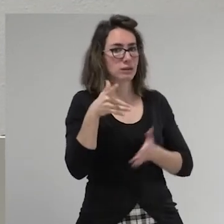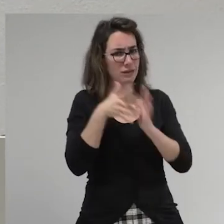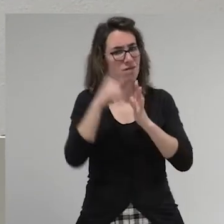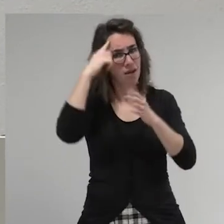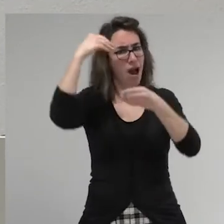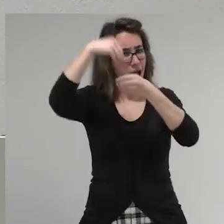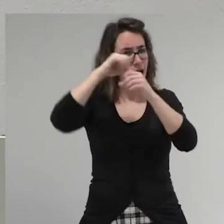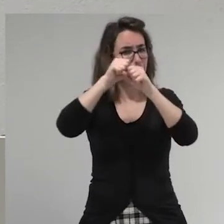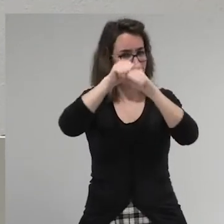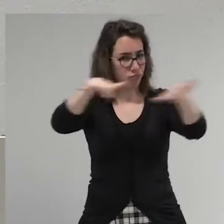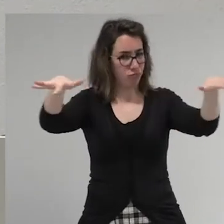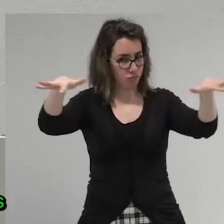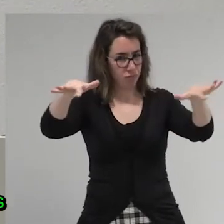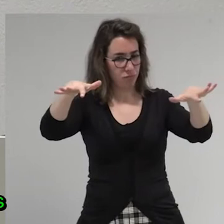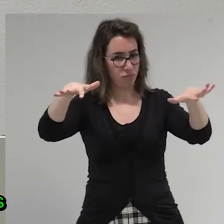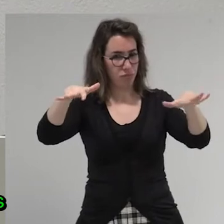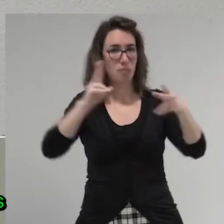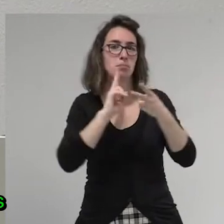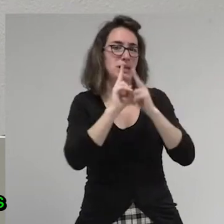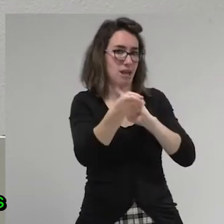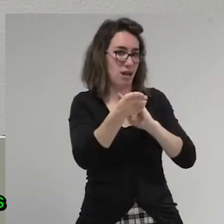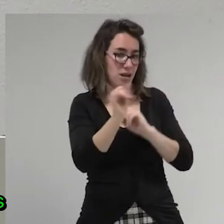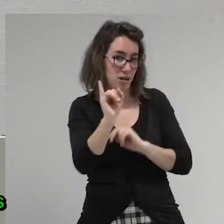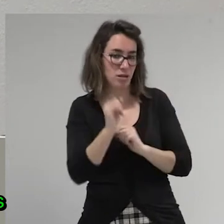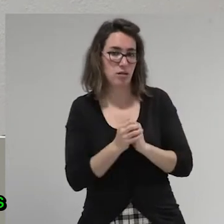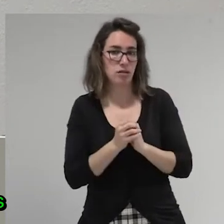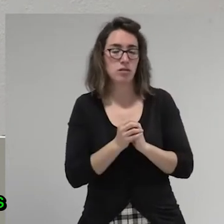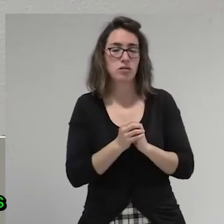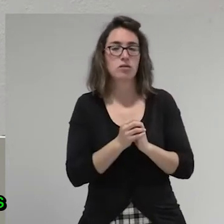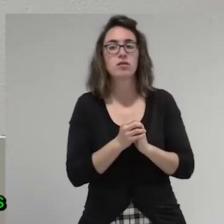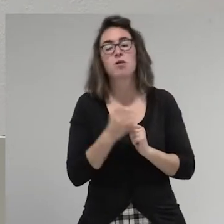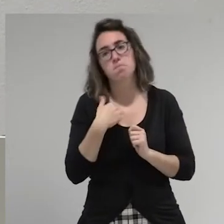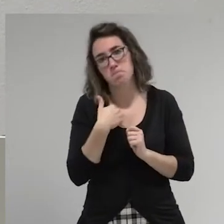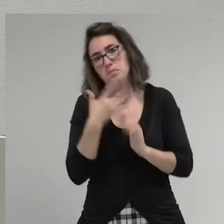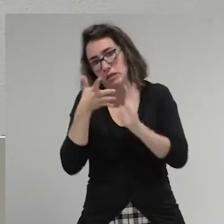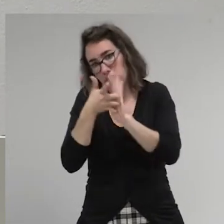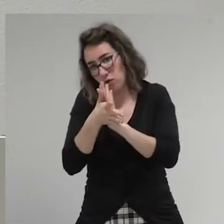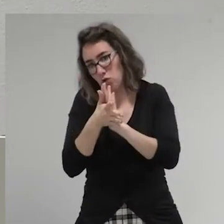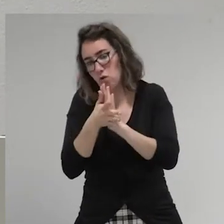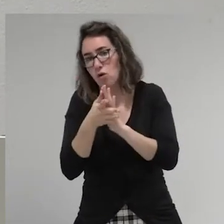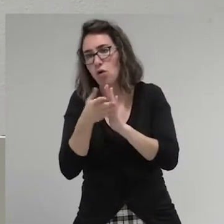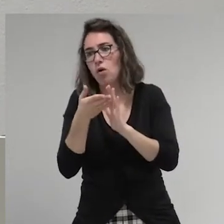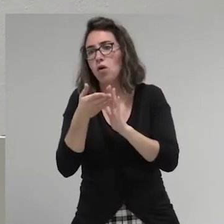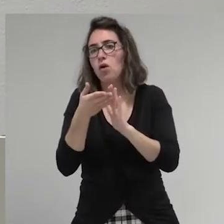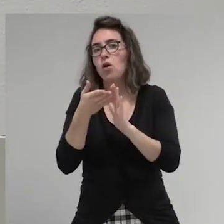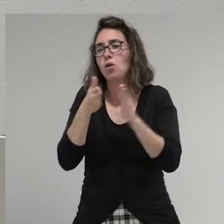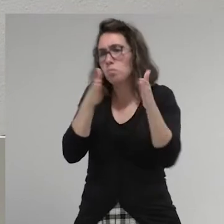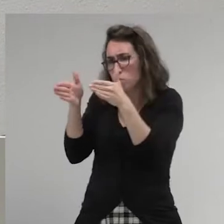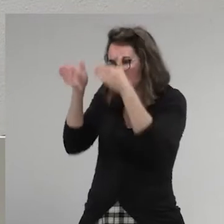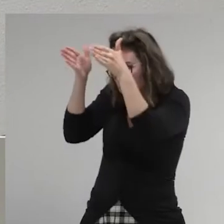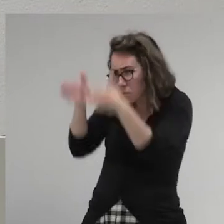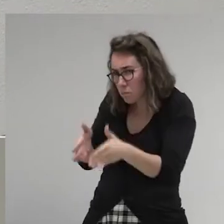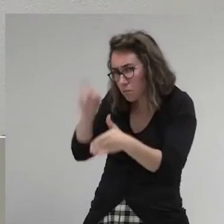una serie de mensajes. Aquí, y puntualizo, lo importante no es si el profesor o la profesora es racista en tanto que